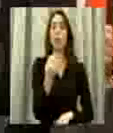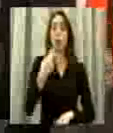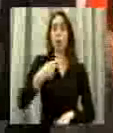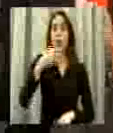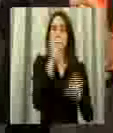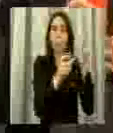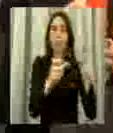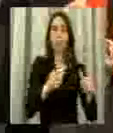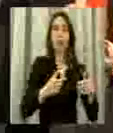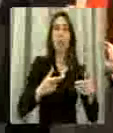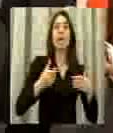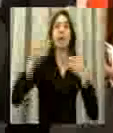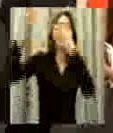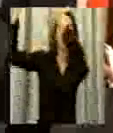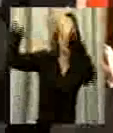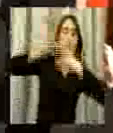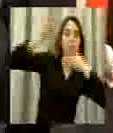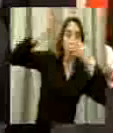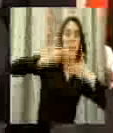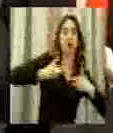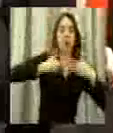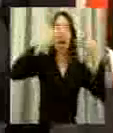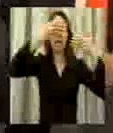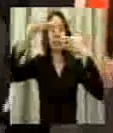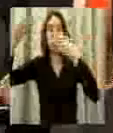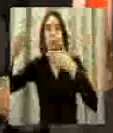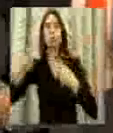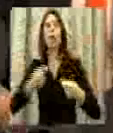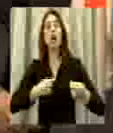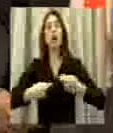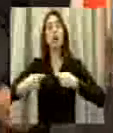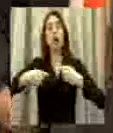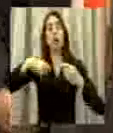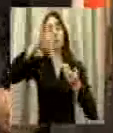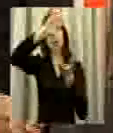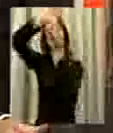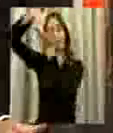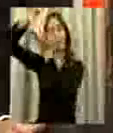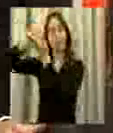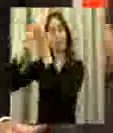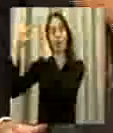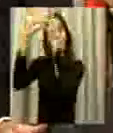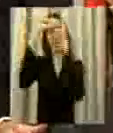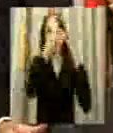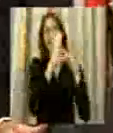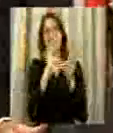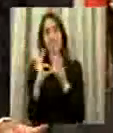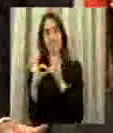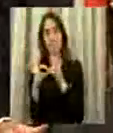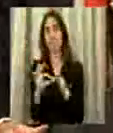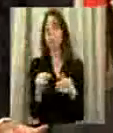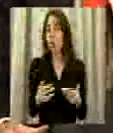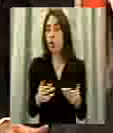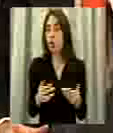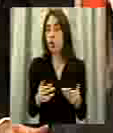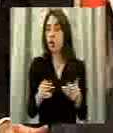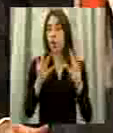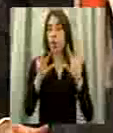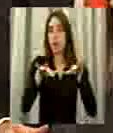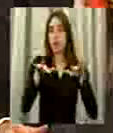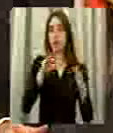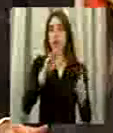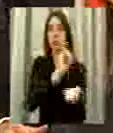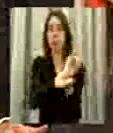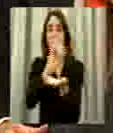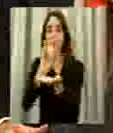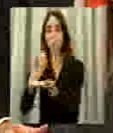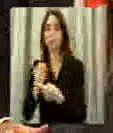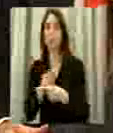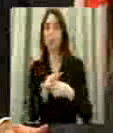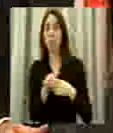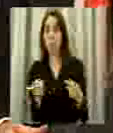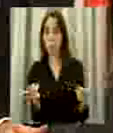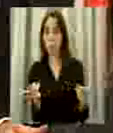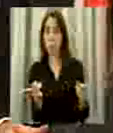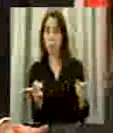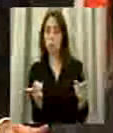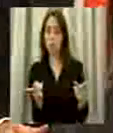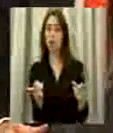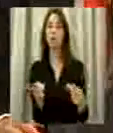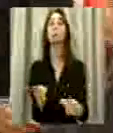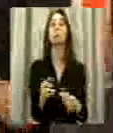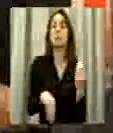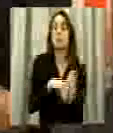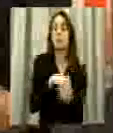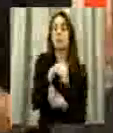para los importadores, porque es un sistema de comercio exterior. Hoy día tenemos hasta 19 instituciones públicas que